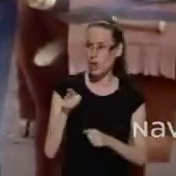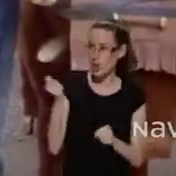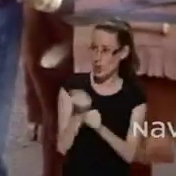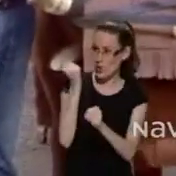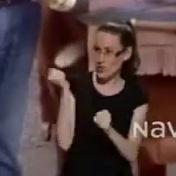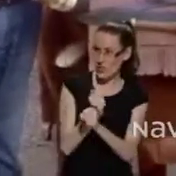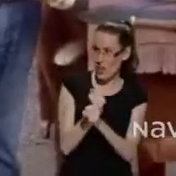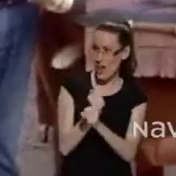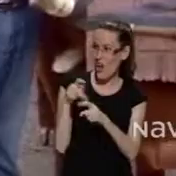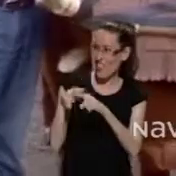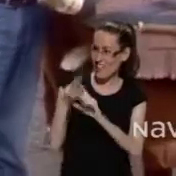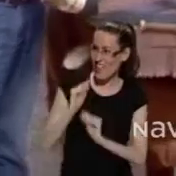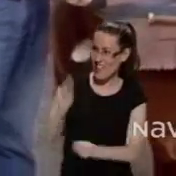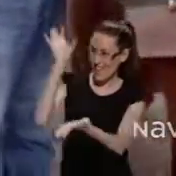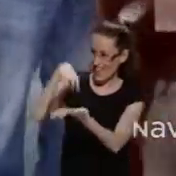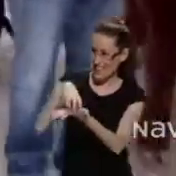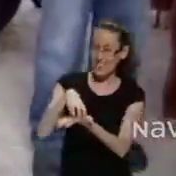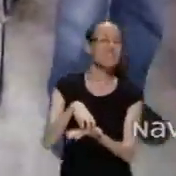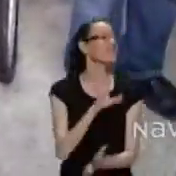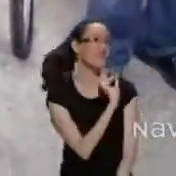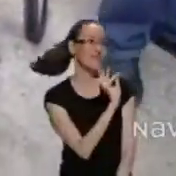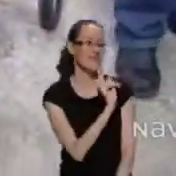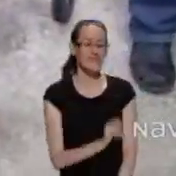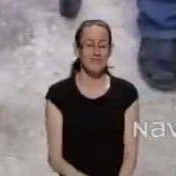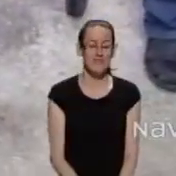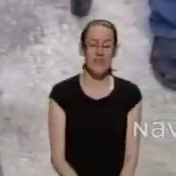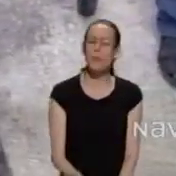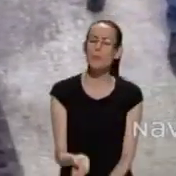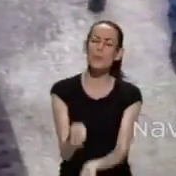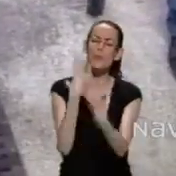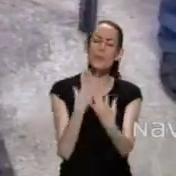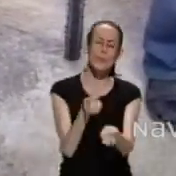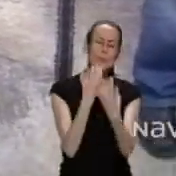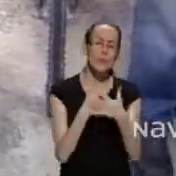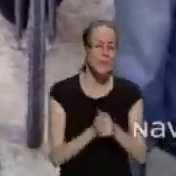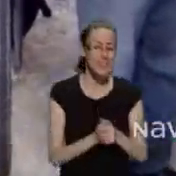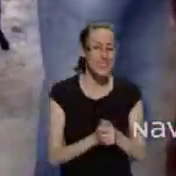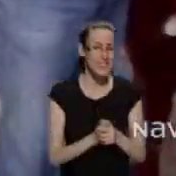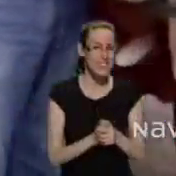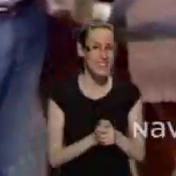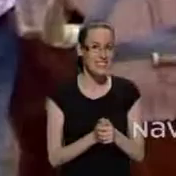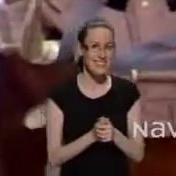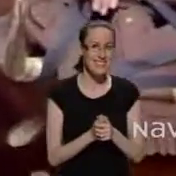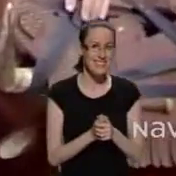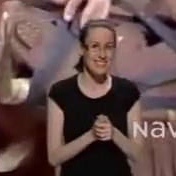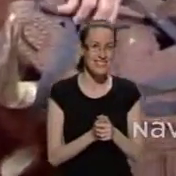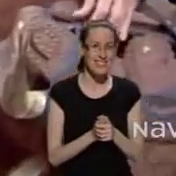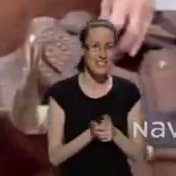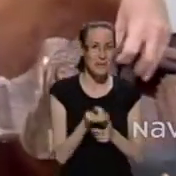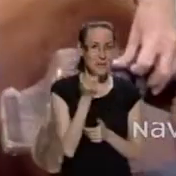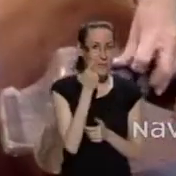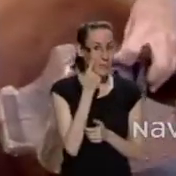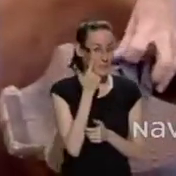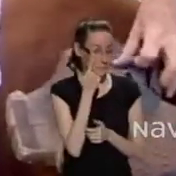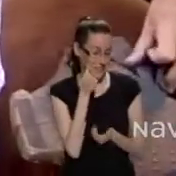en tu taller. Vamos a dejar el torico por aquí. Cuéntame, Ángel. Oye, pues mira, aquí estoy yo